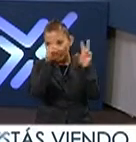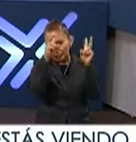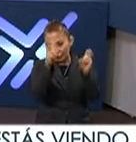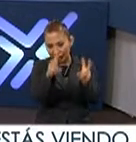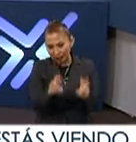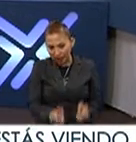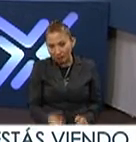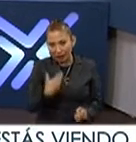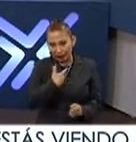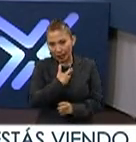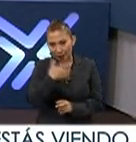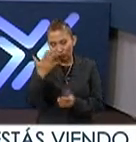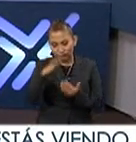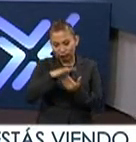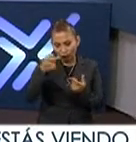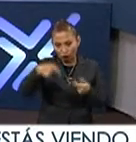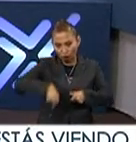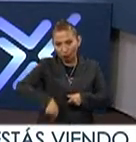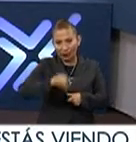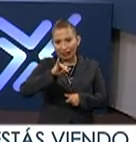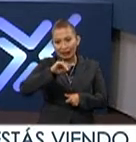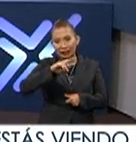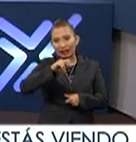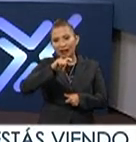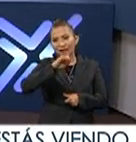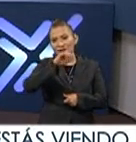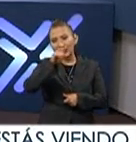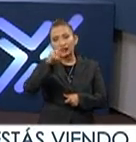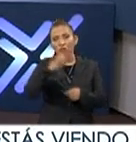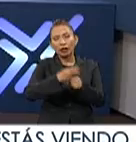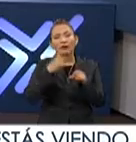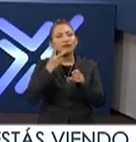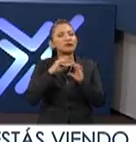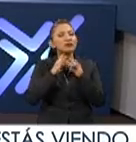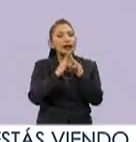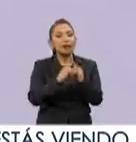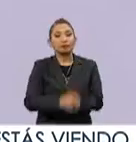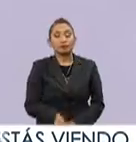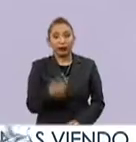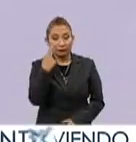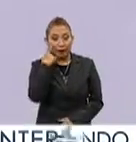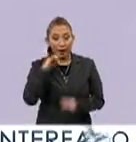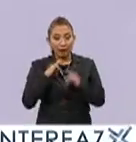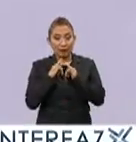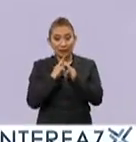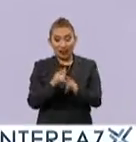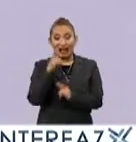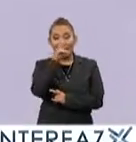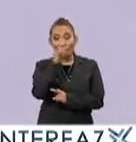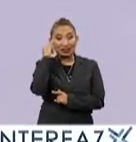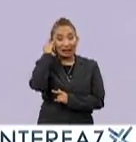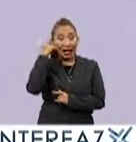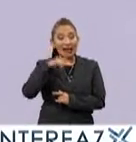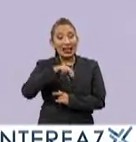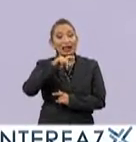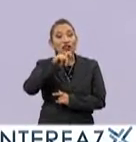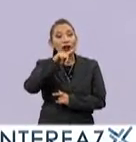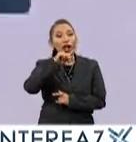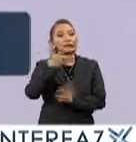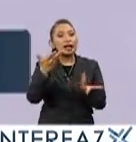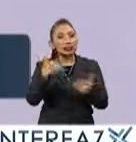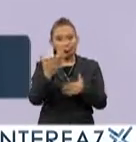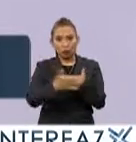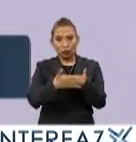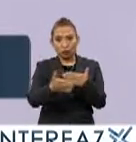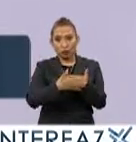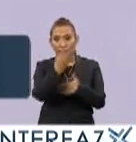tema que traemos a la mesa hoy en Interfaz. Platícanos de esa segunda feria. Fíjate que la Feria de las Lenguas Indígenas Nacionales se va a llevar a